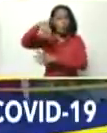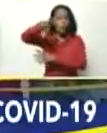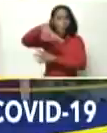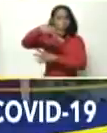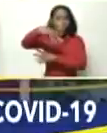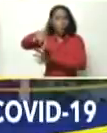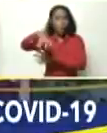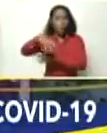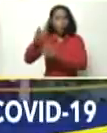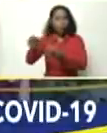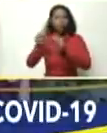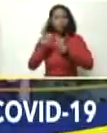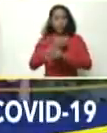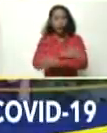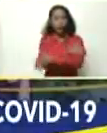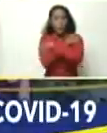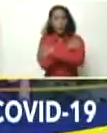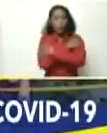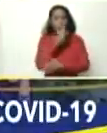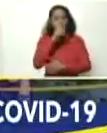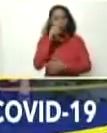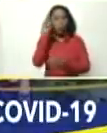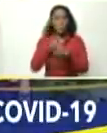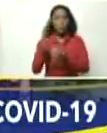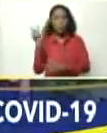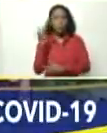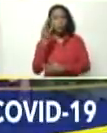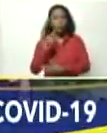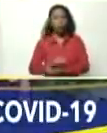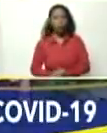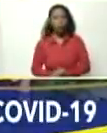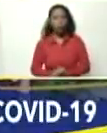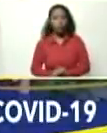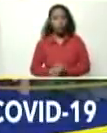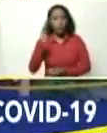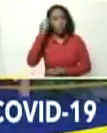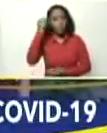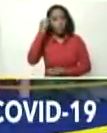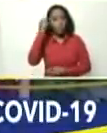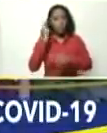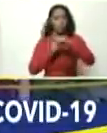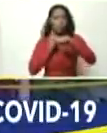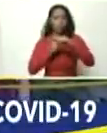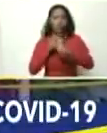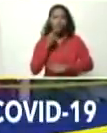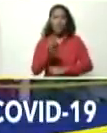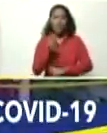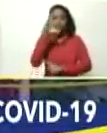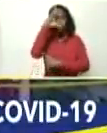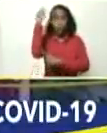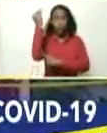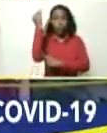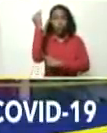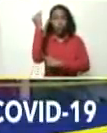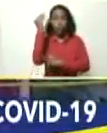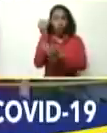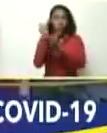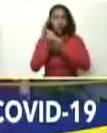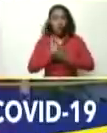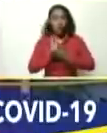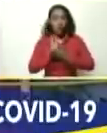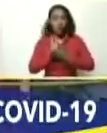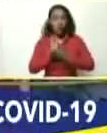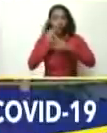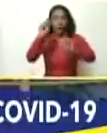y nos demos el abrazo del año 2022, con mente positiva decir, Dios nos concederá